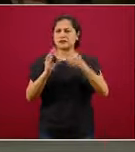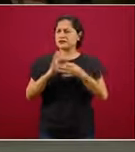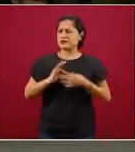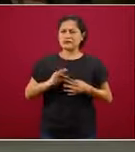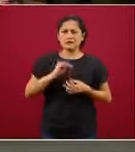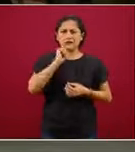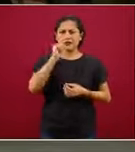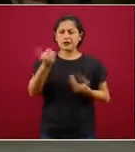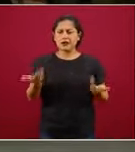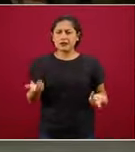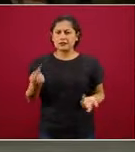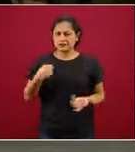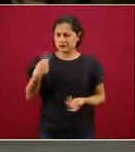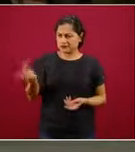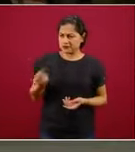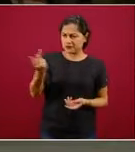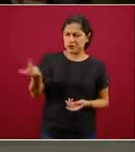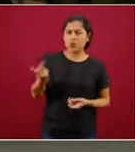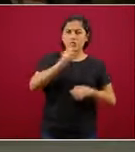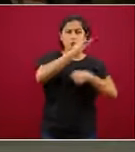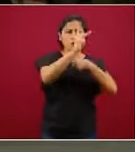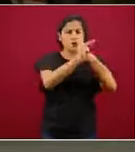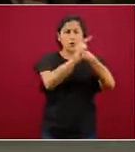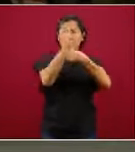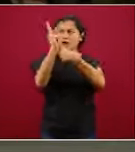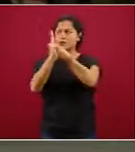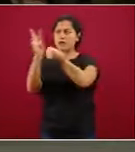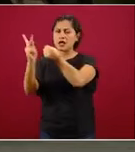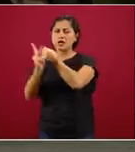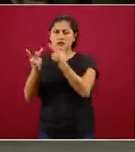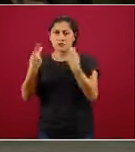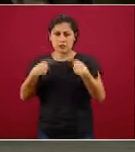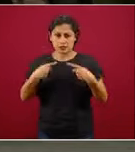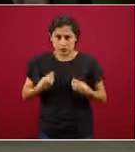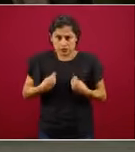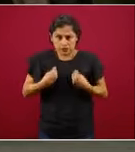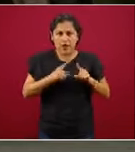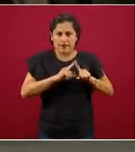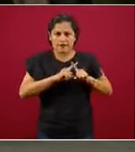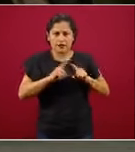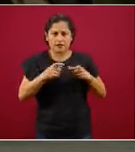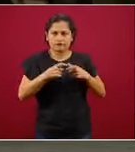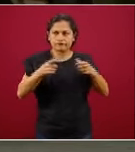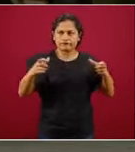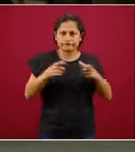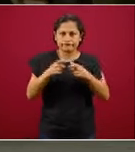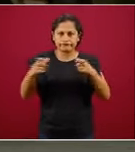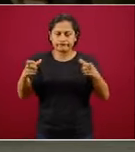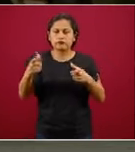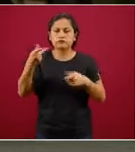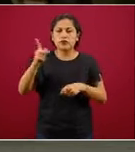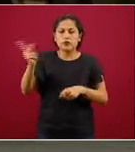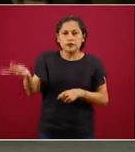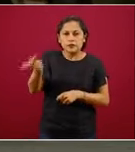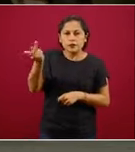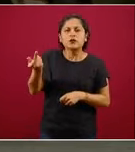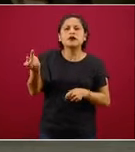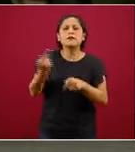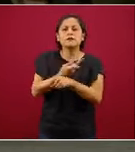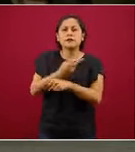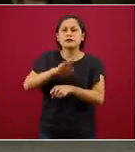De cuánta población tiene cada país y de cuál es el porcentaje de mortalidad